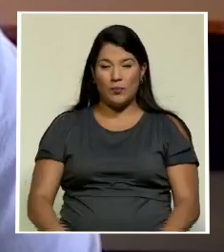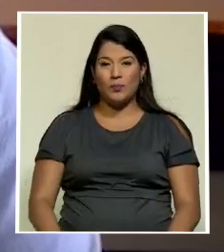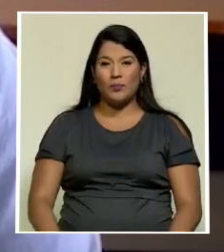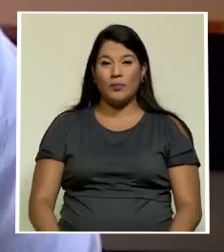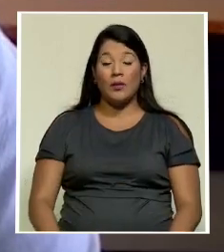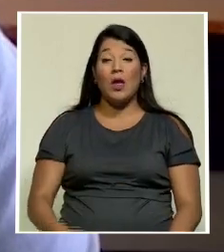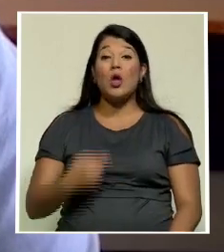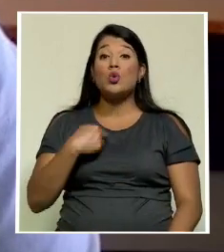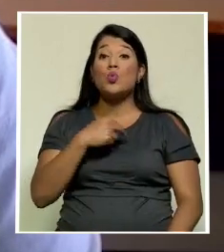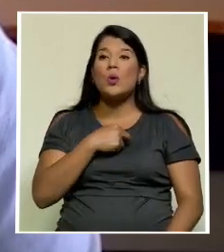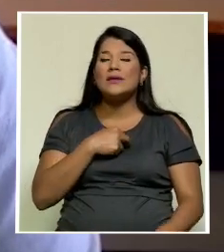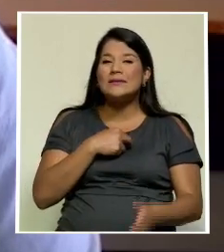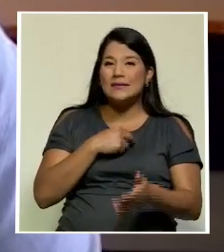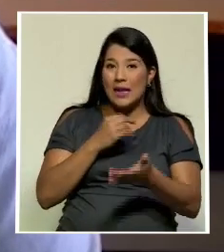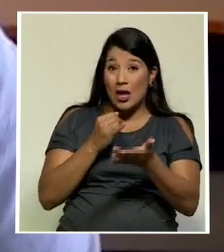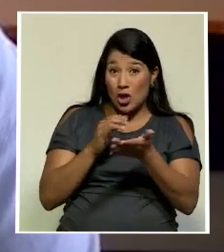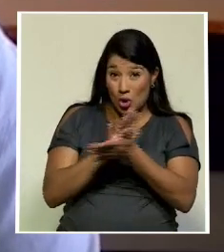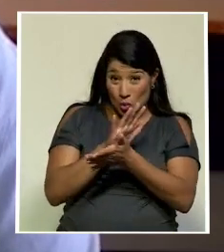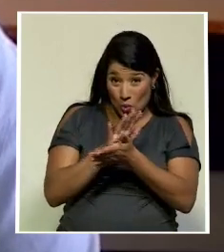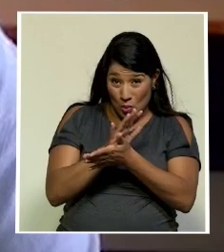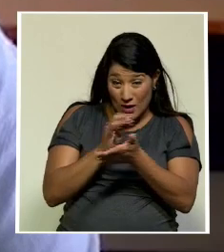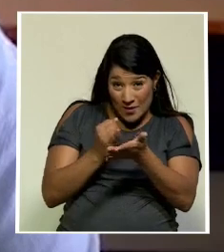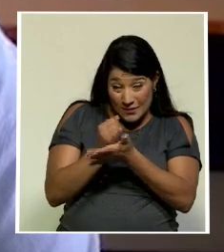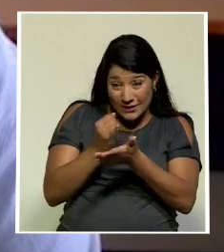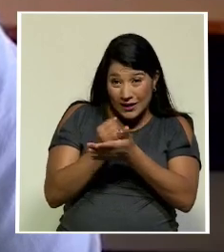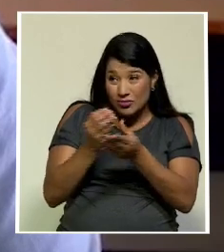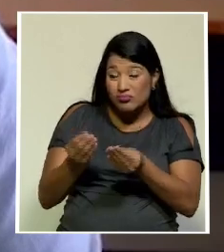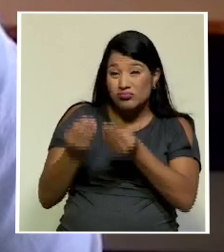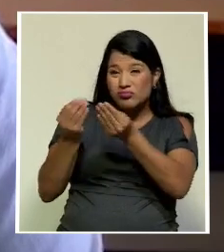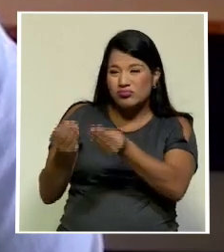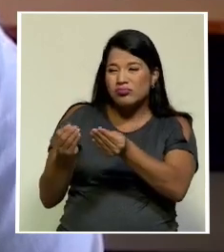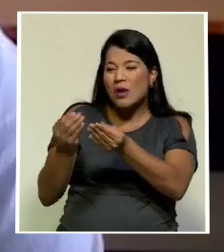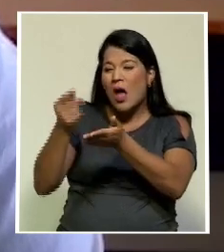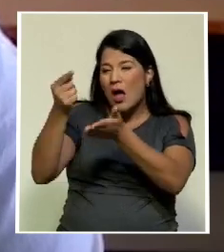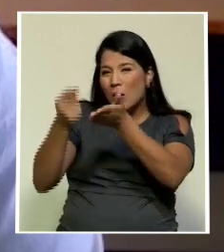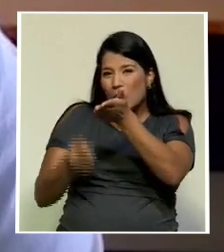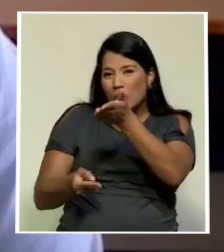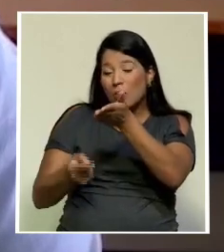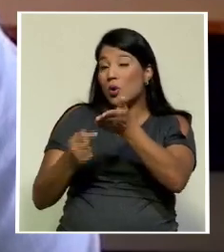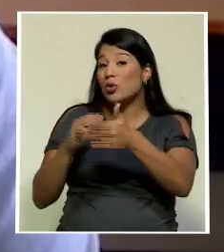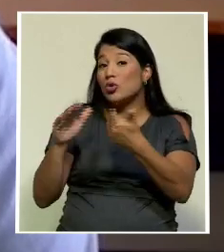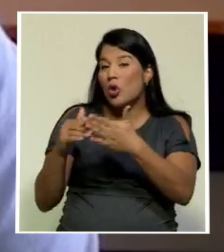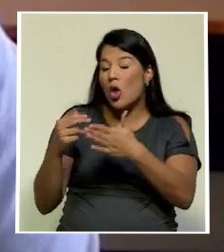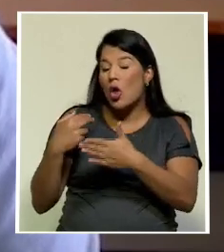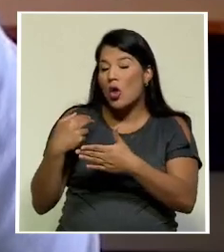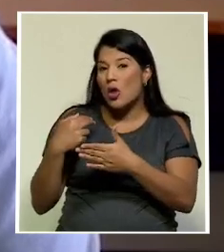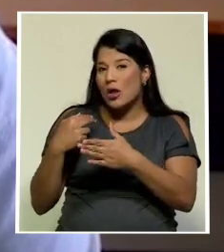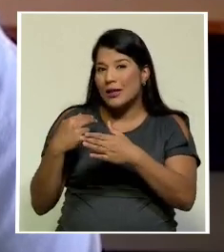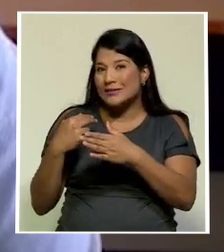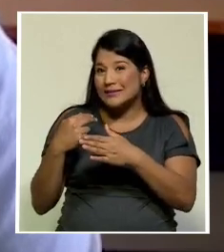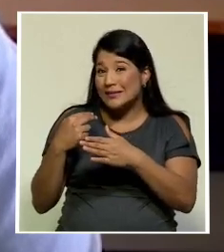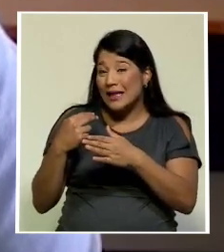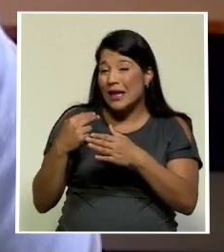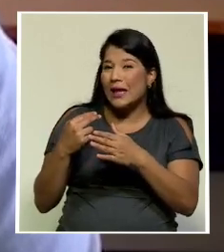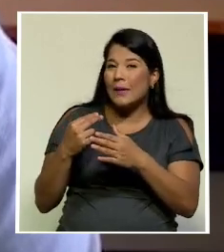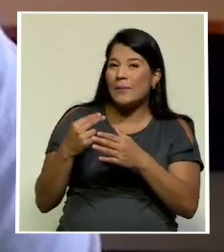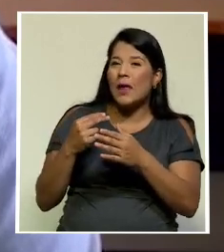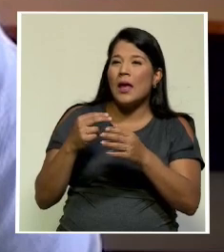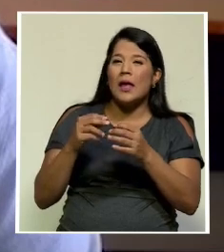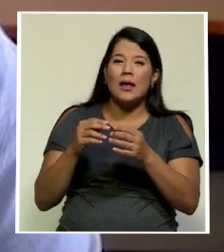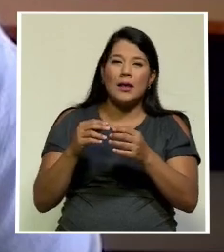informe realiza una recopilación de todas estas notas e informes, donde el documento señala oportunidades de mejora en los